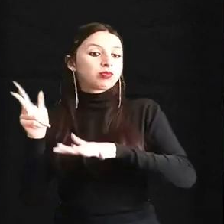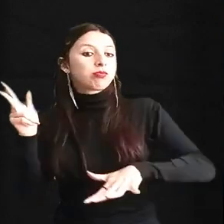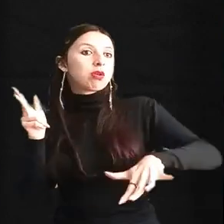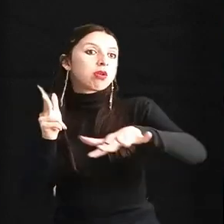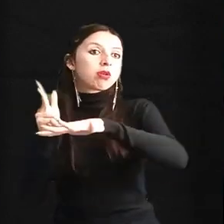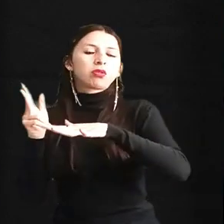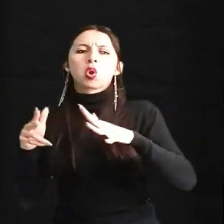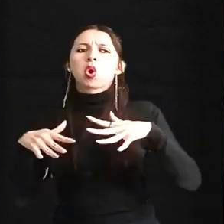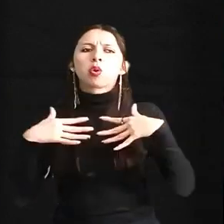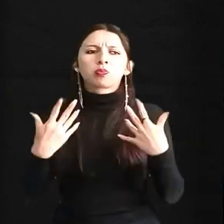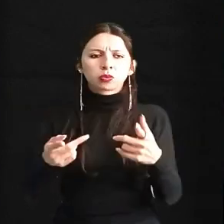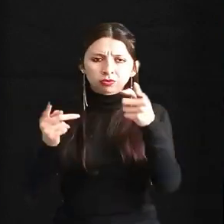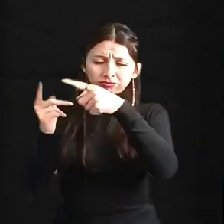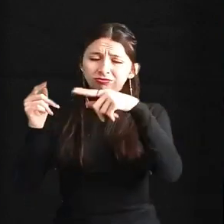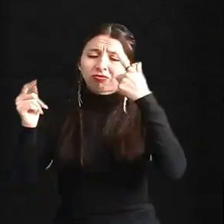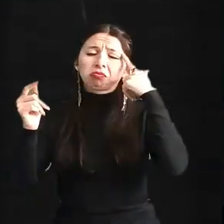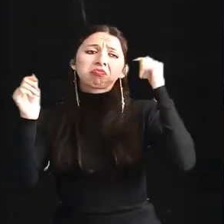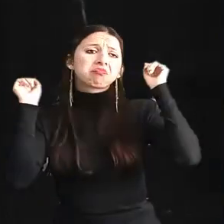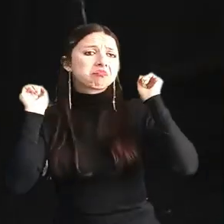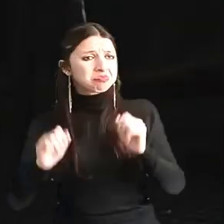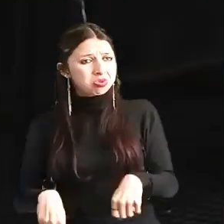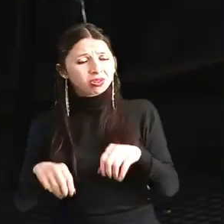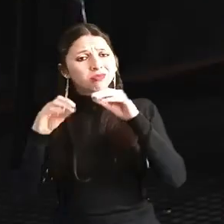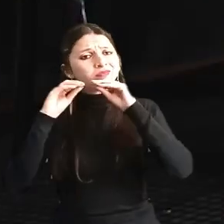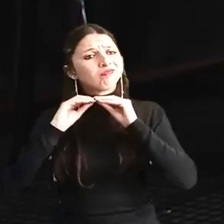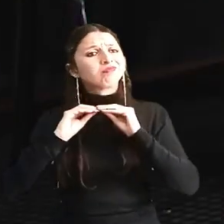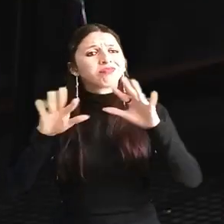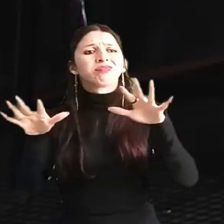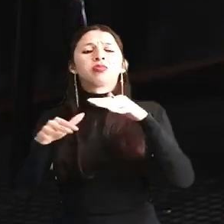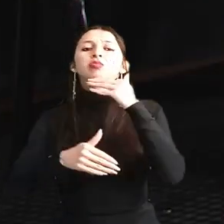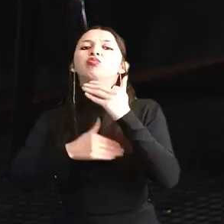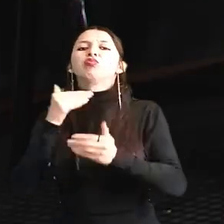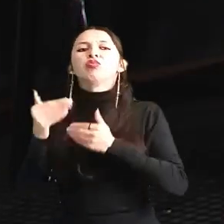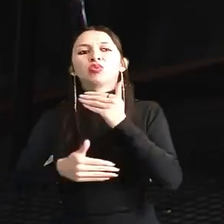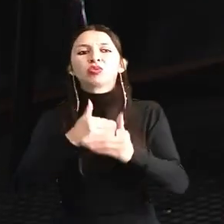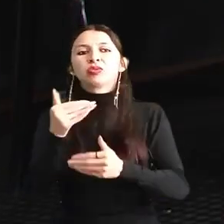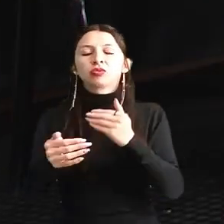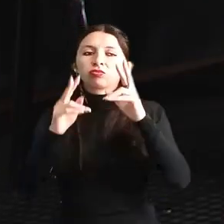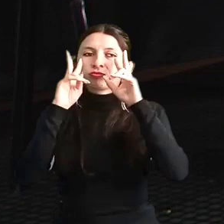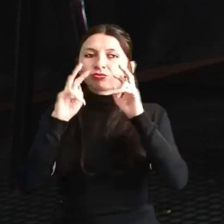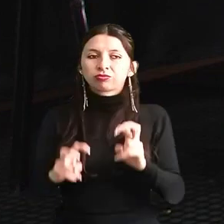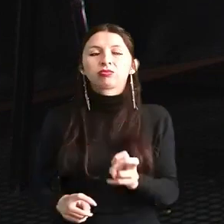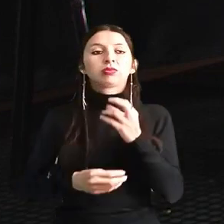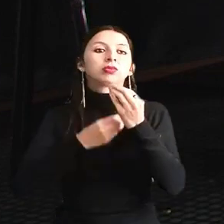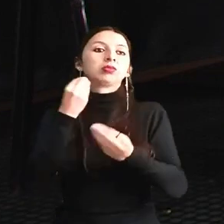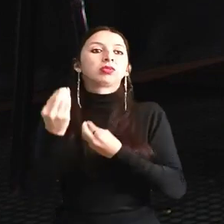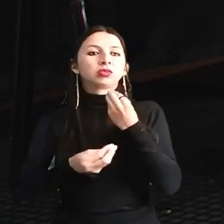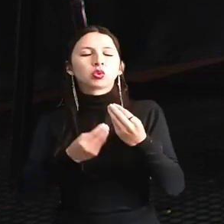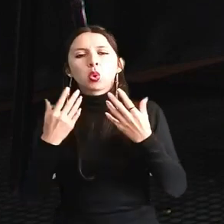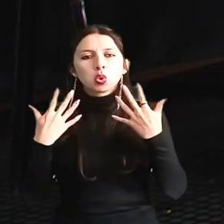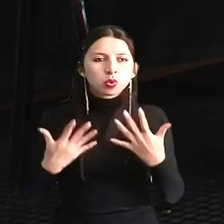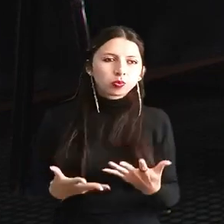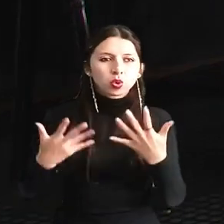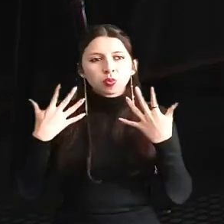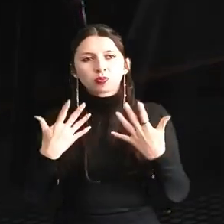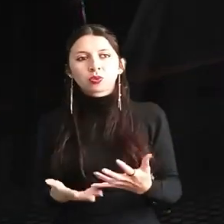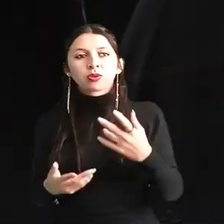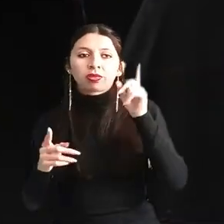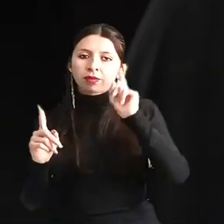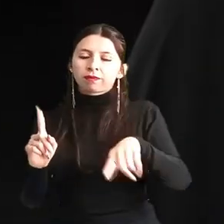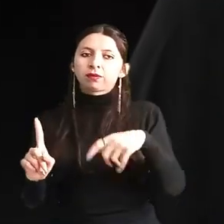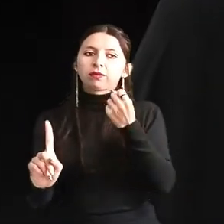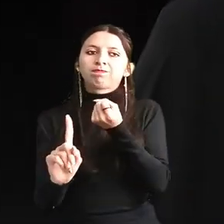los estudiantes de cómo sí se puede publicar los procesos de investigación que se están desarrollando